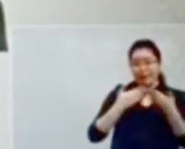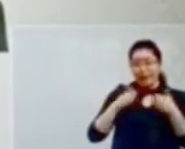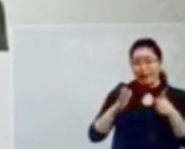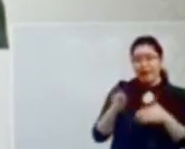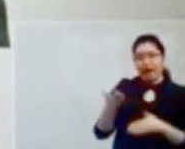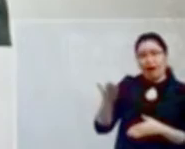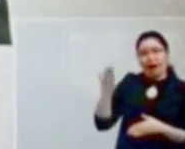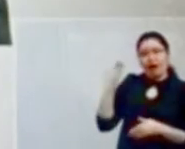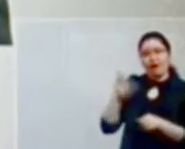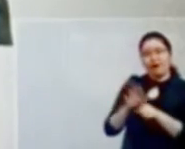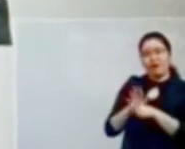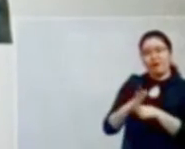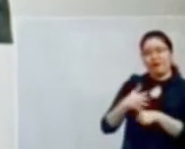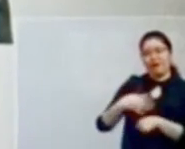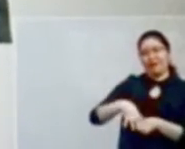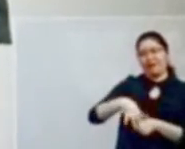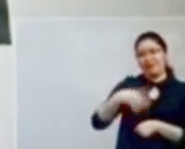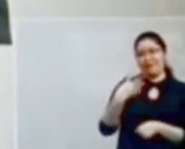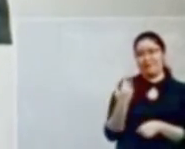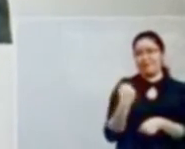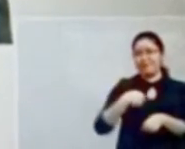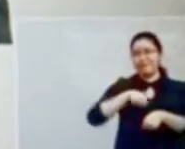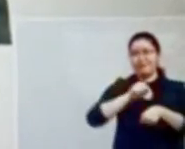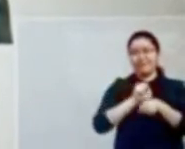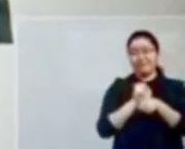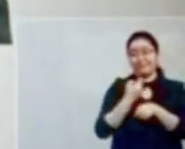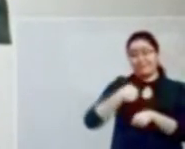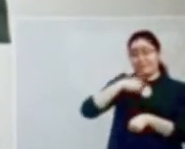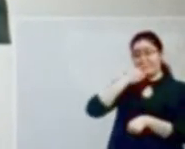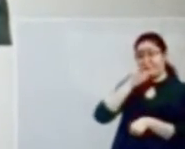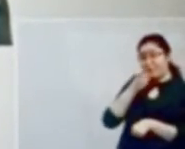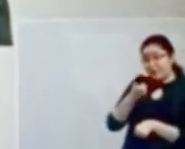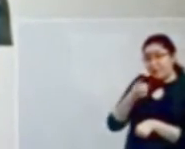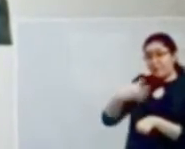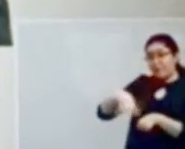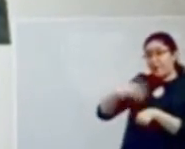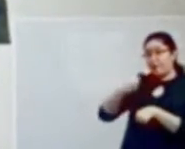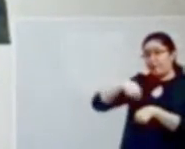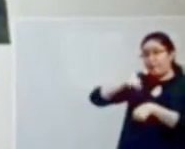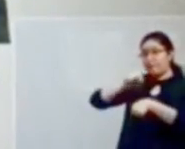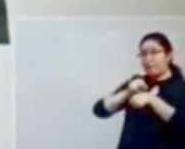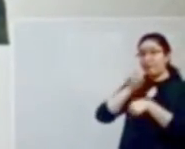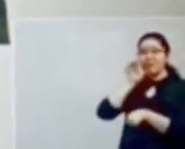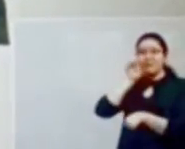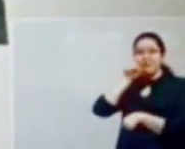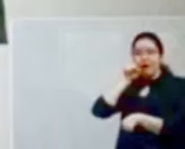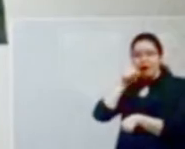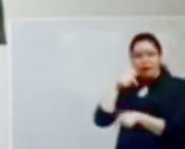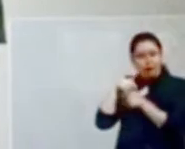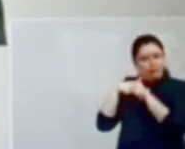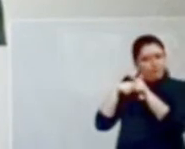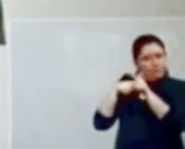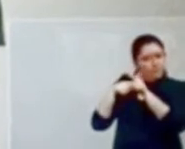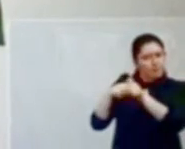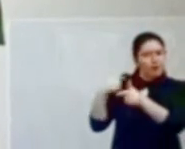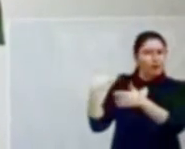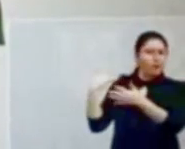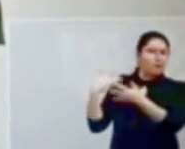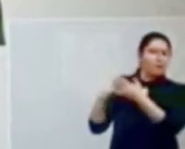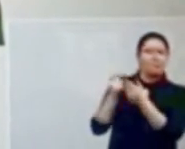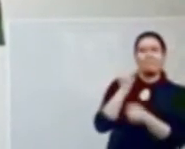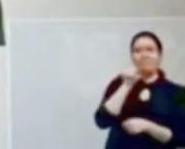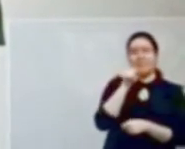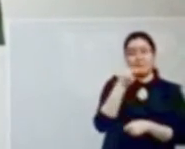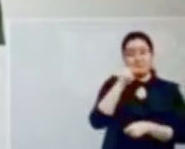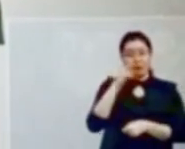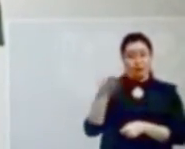teníamos hace 14 semanas, porque decimos, llevamos 14 semanas en naranja, pero no es el mismo naranja de hace 14 semanas que el naranja de